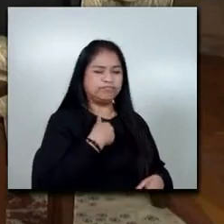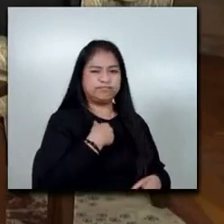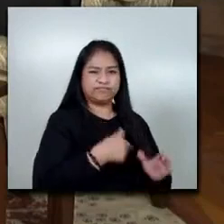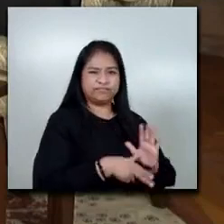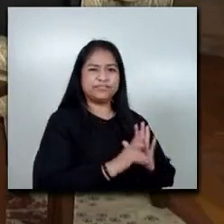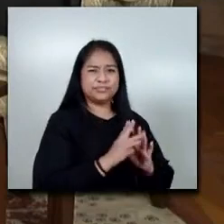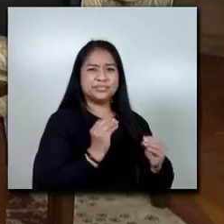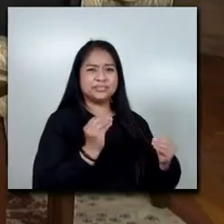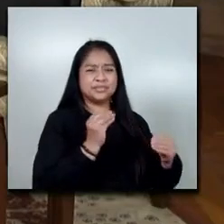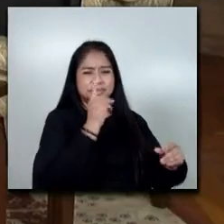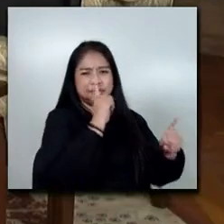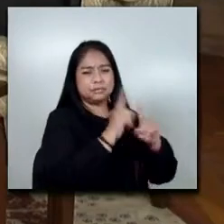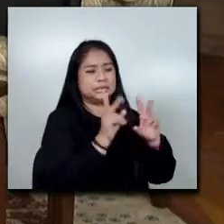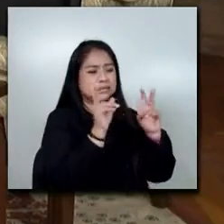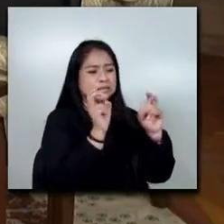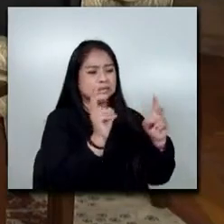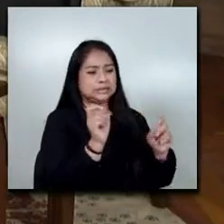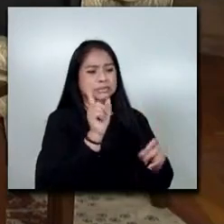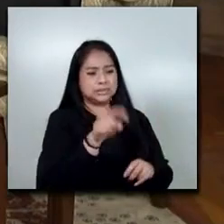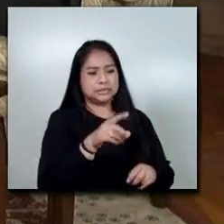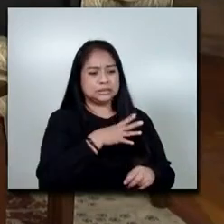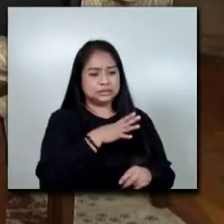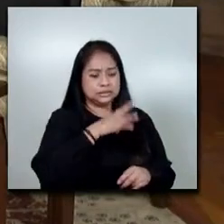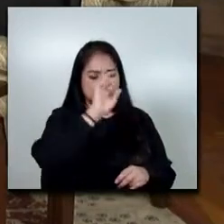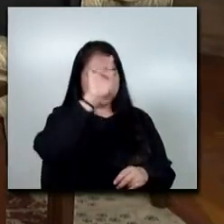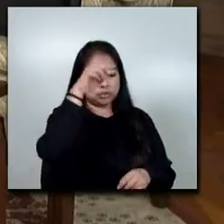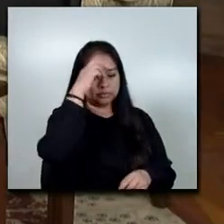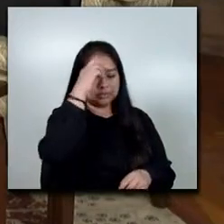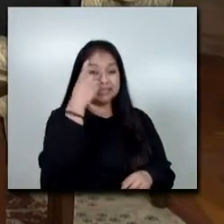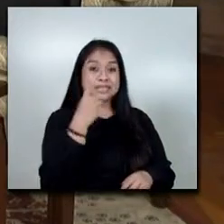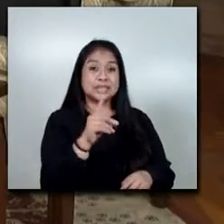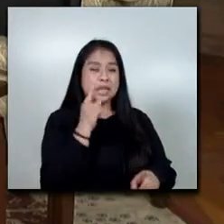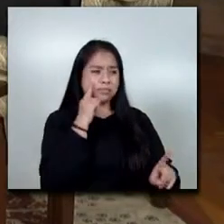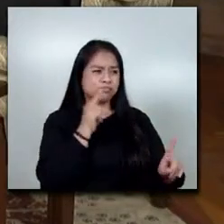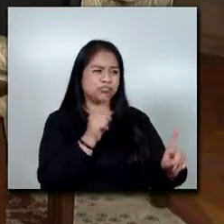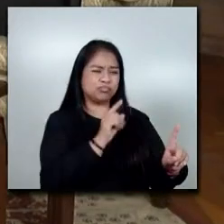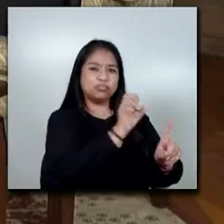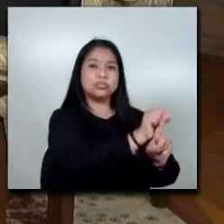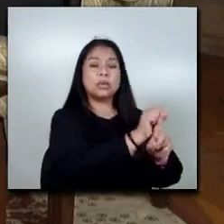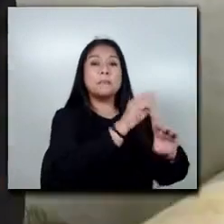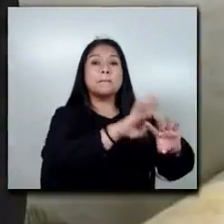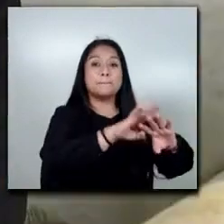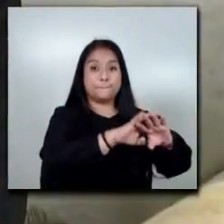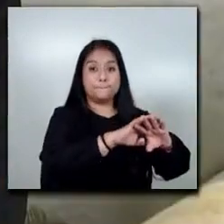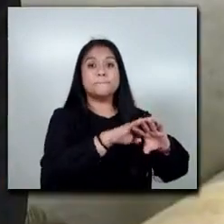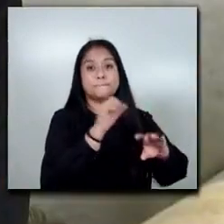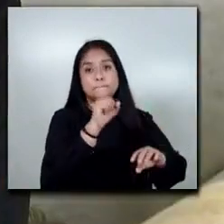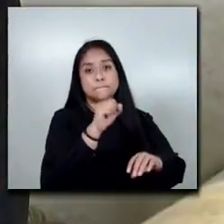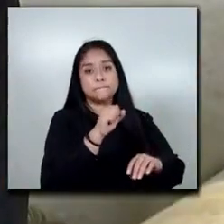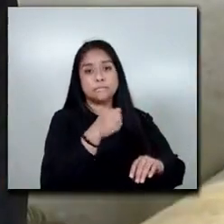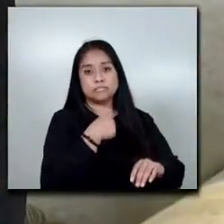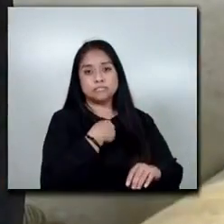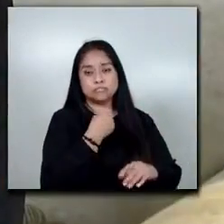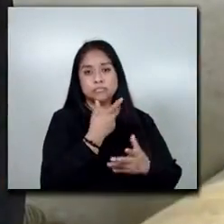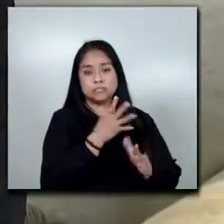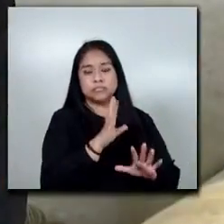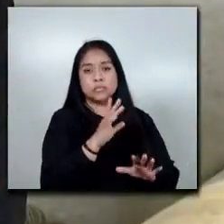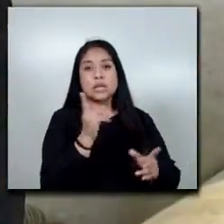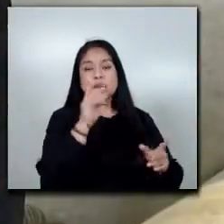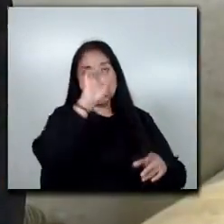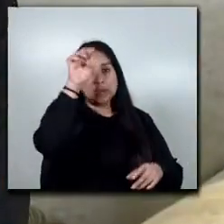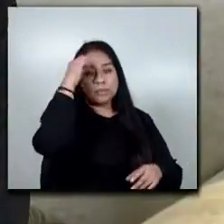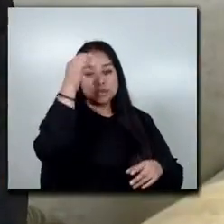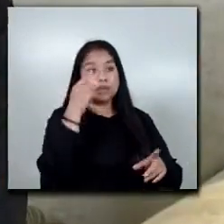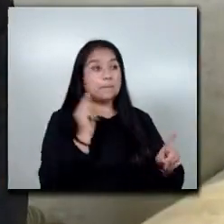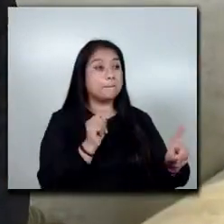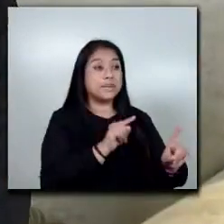tema de la necesidad de contar con una política de persecución penal. La política de persecución